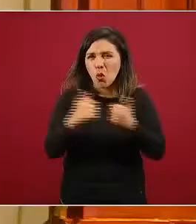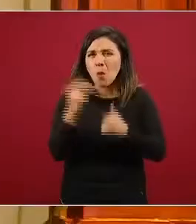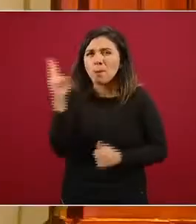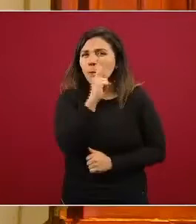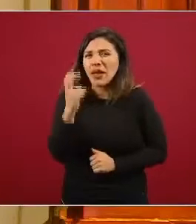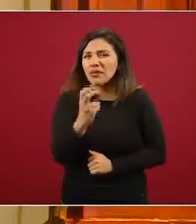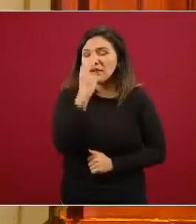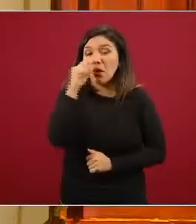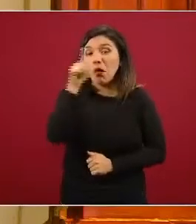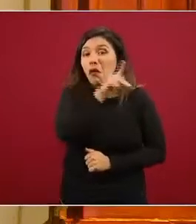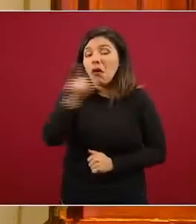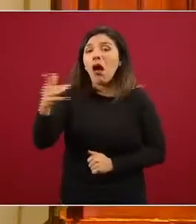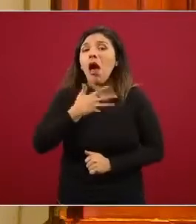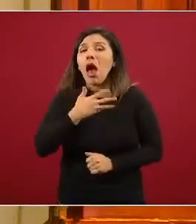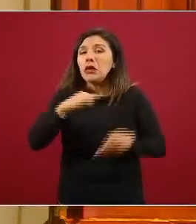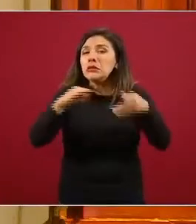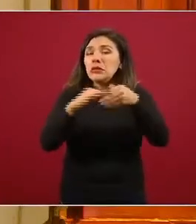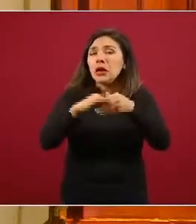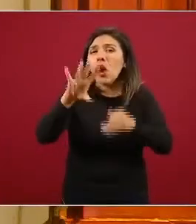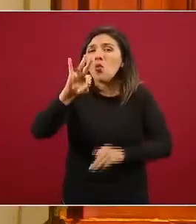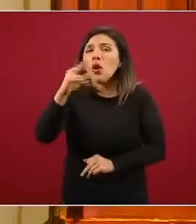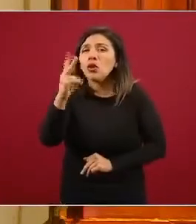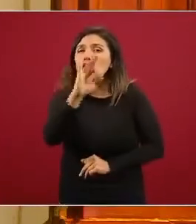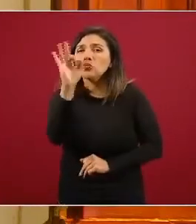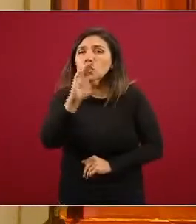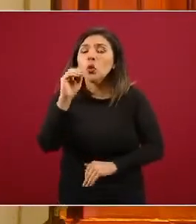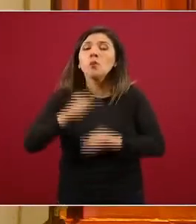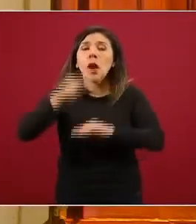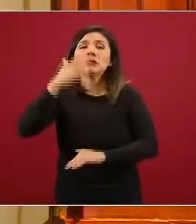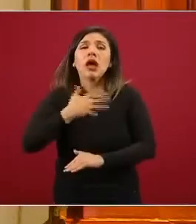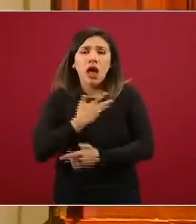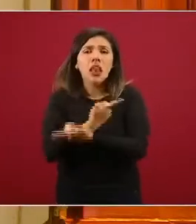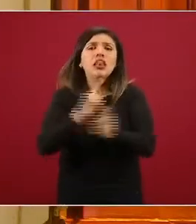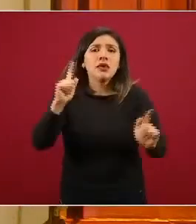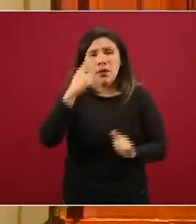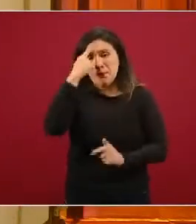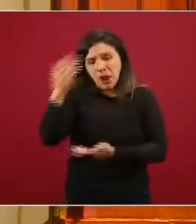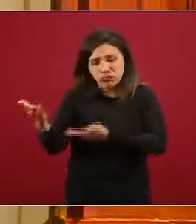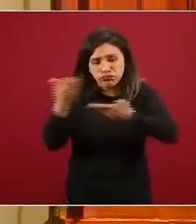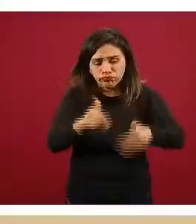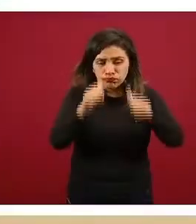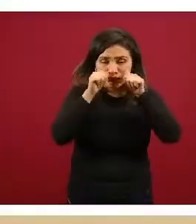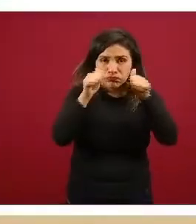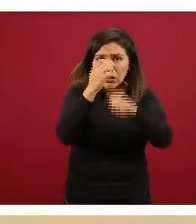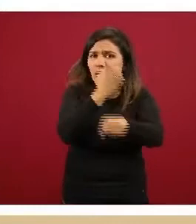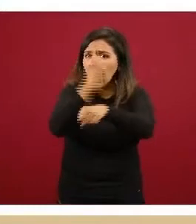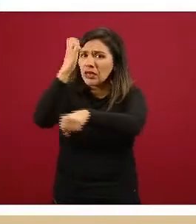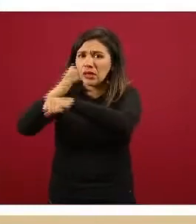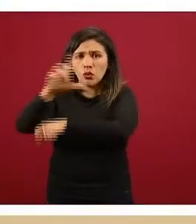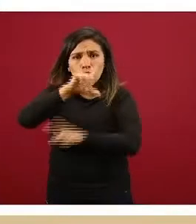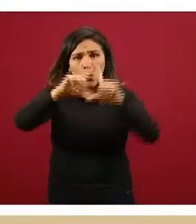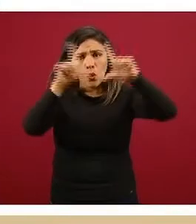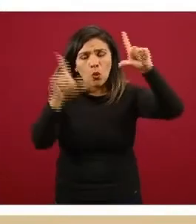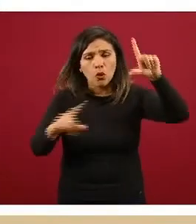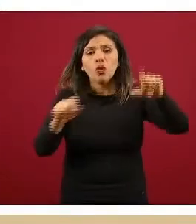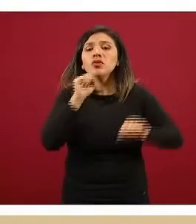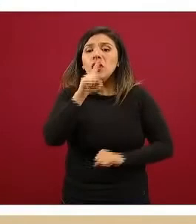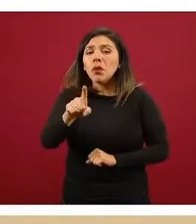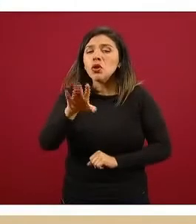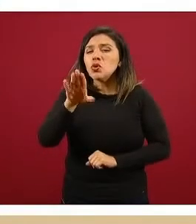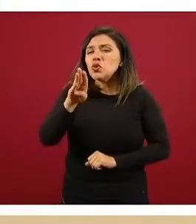el 42% o más se tiene como disponible para cada una de las entidades federativas, e inclusive